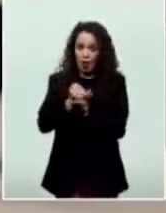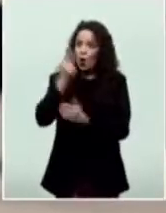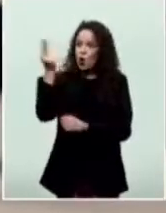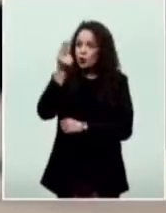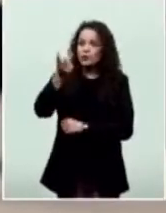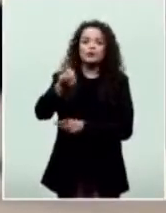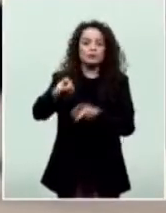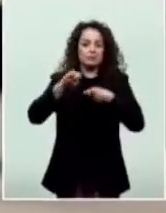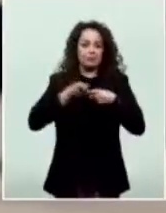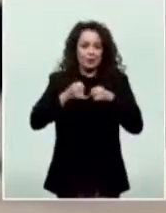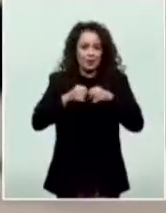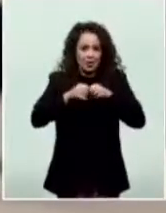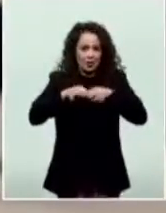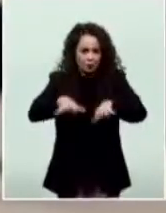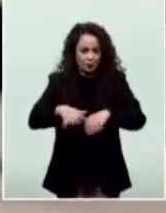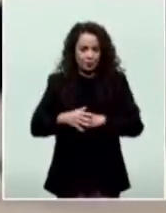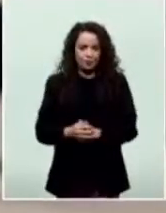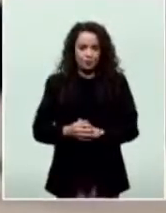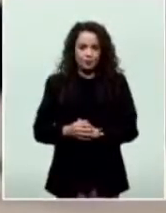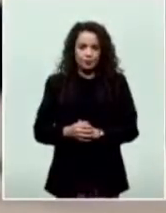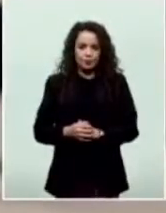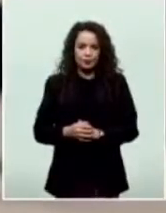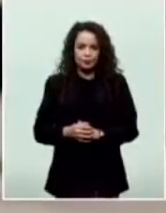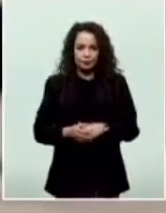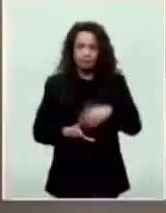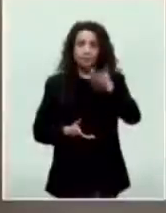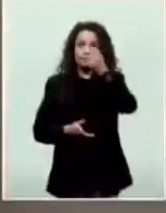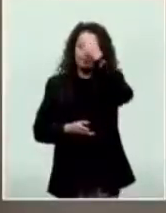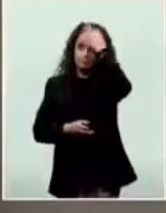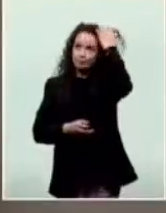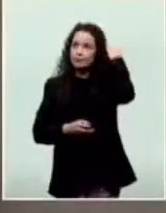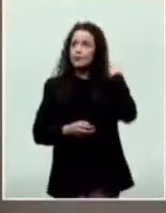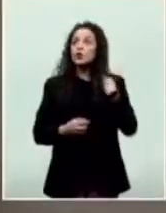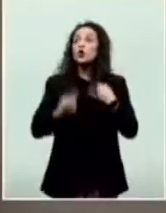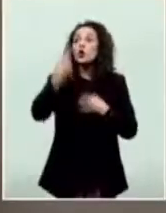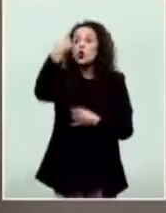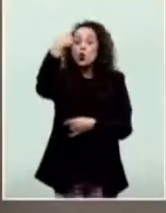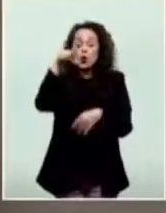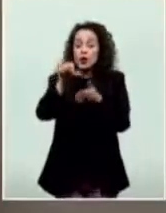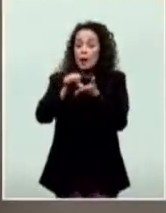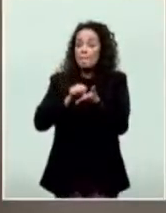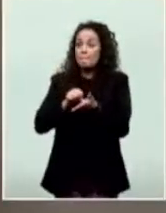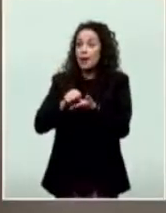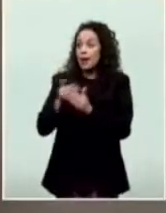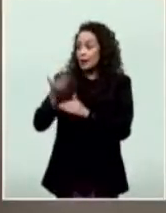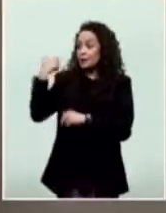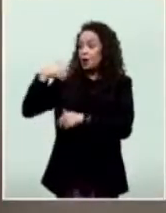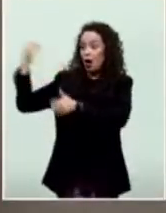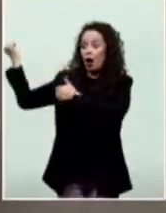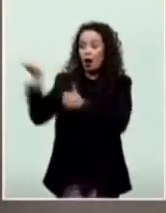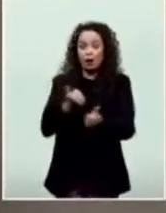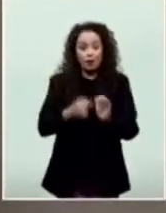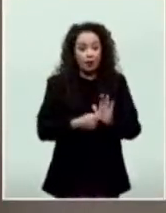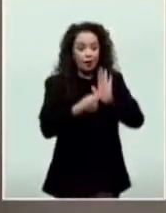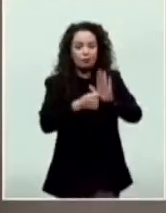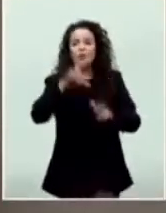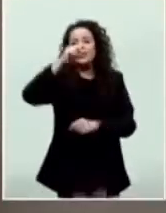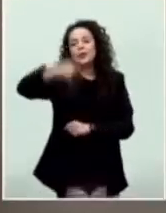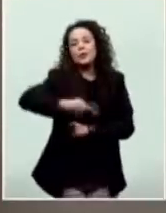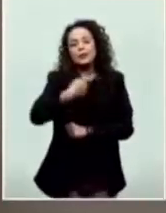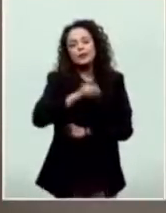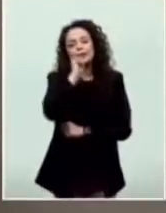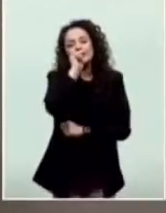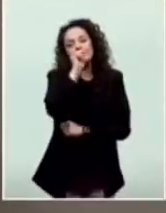dijo, bueno, en cuanto… Y traía el dato hace un mes y no me lo preguntó.